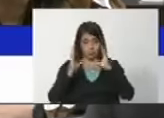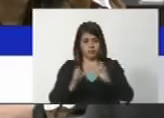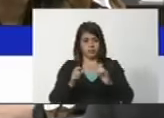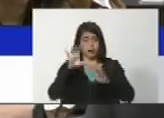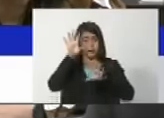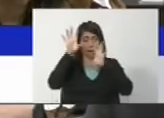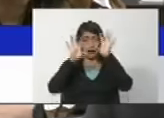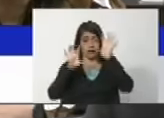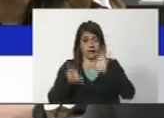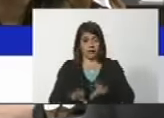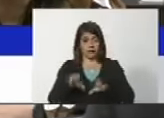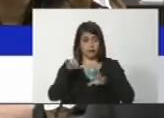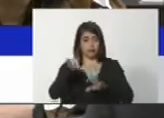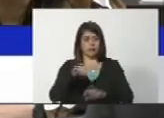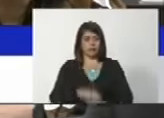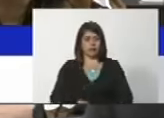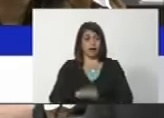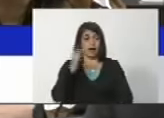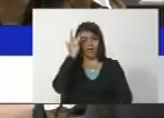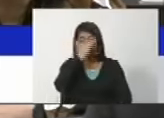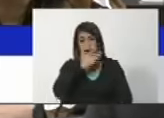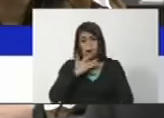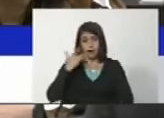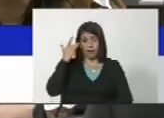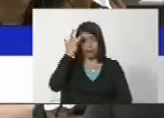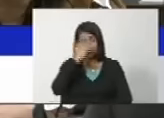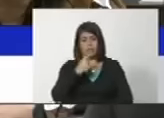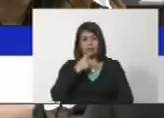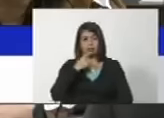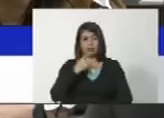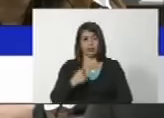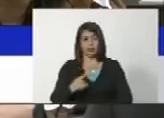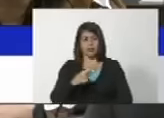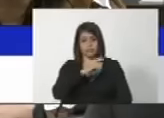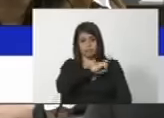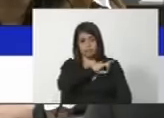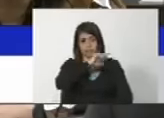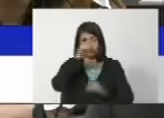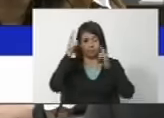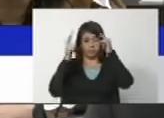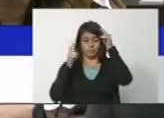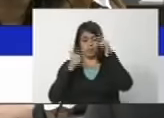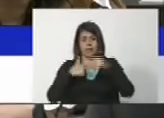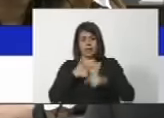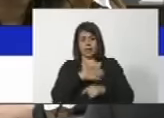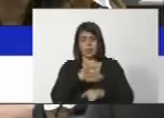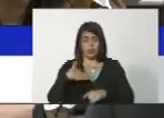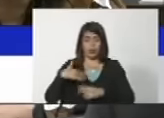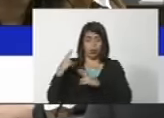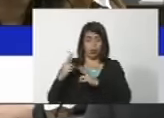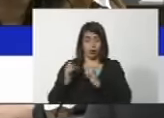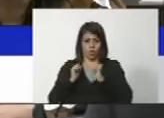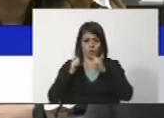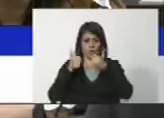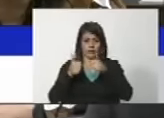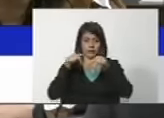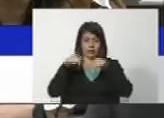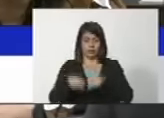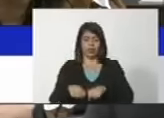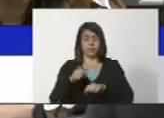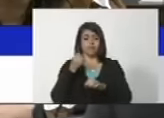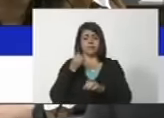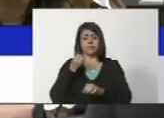estos países de la Madre África, como lo denominó nuestro comandante Chávez. Yo quiero iniciar